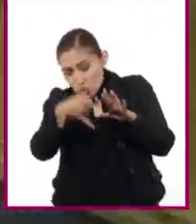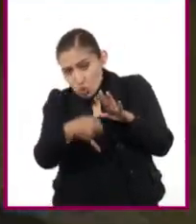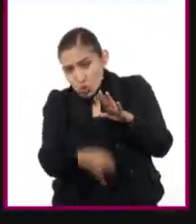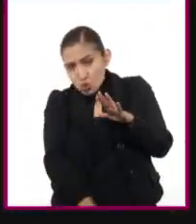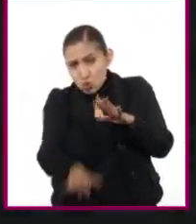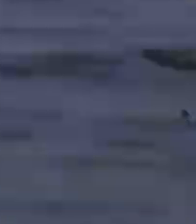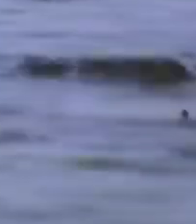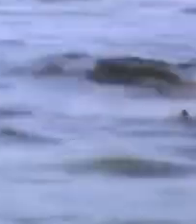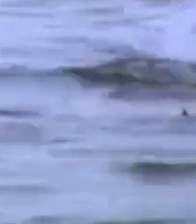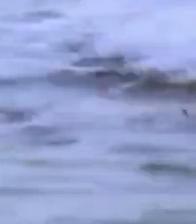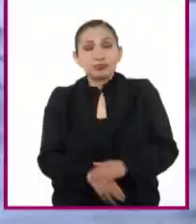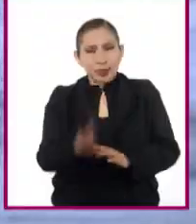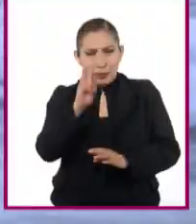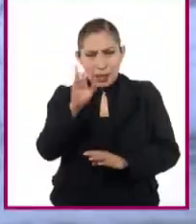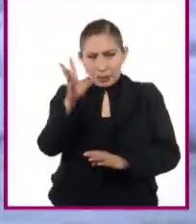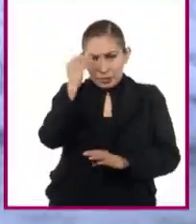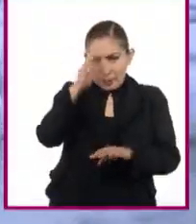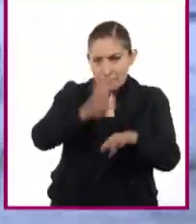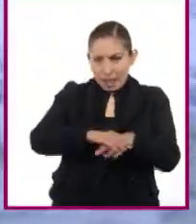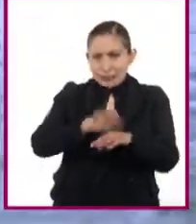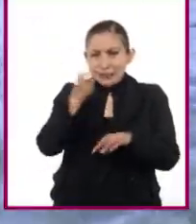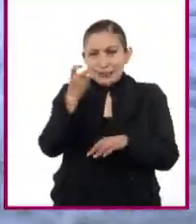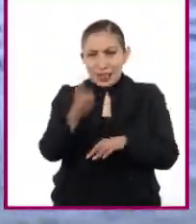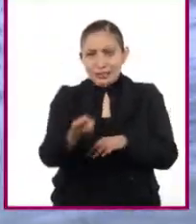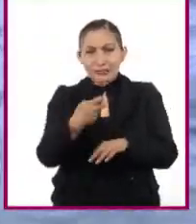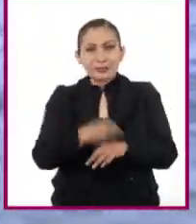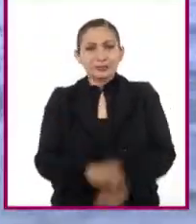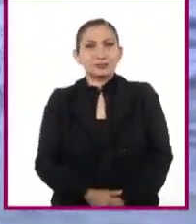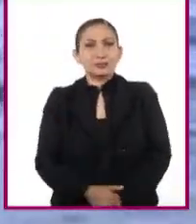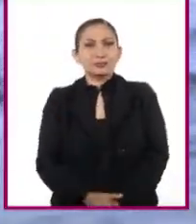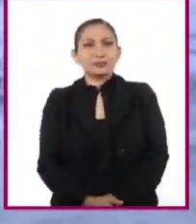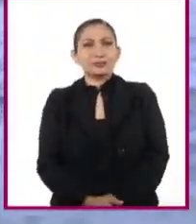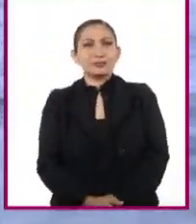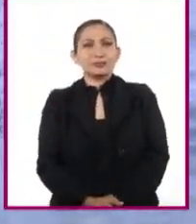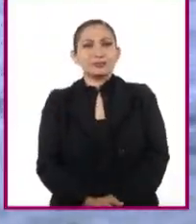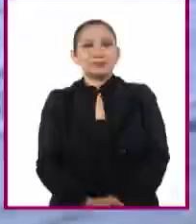subterráneos. Sigamos aprendiendo de este recurso vital.